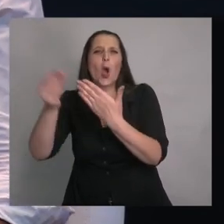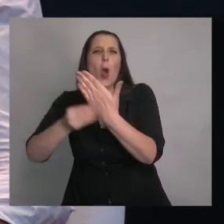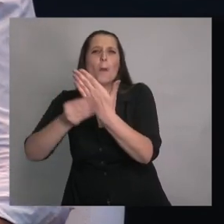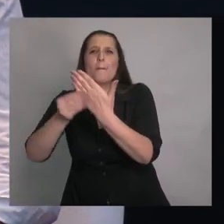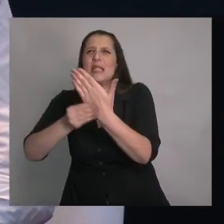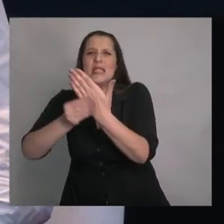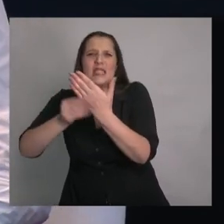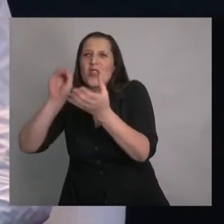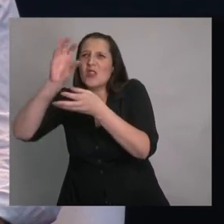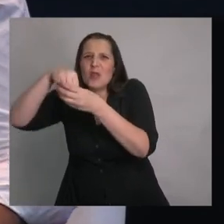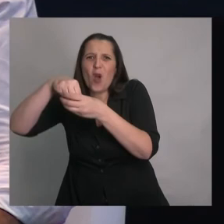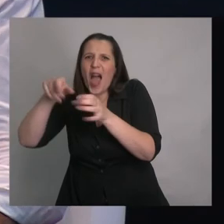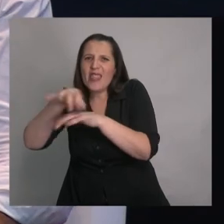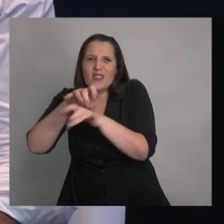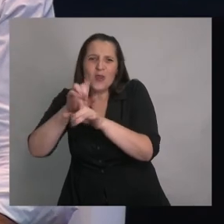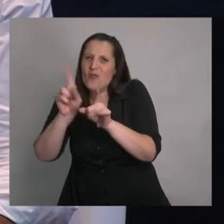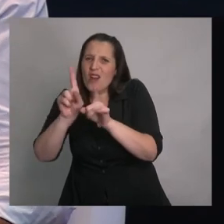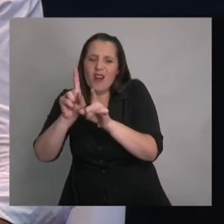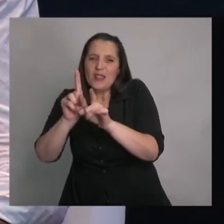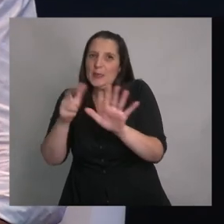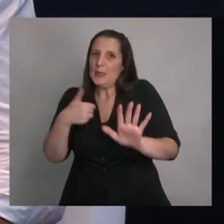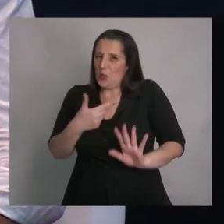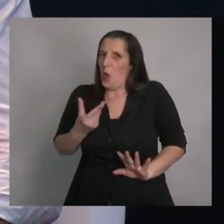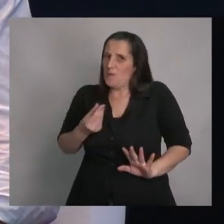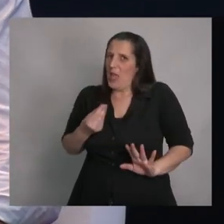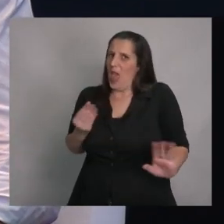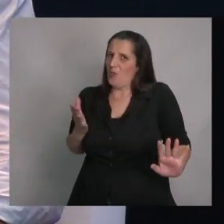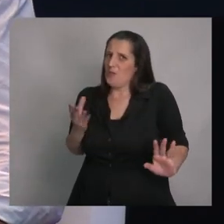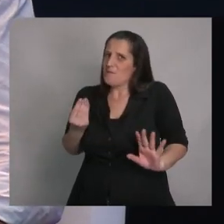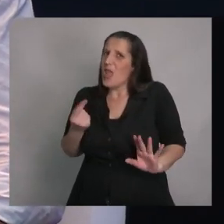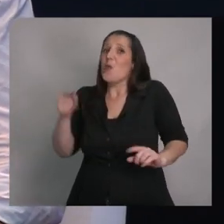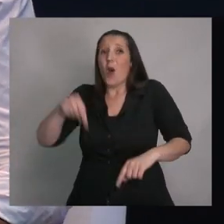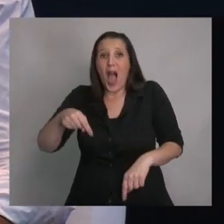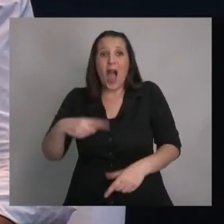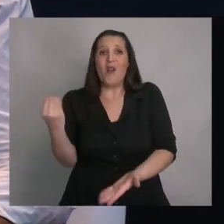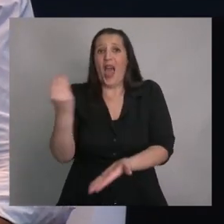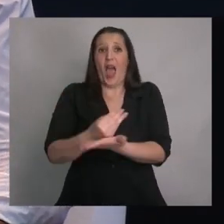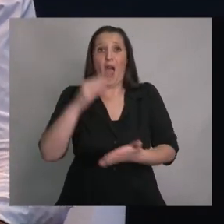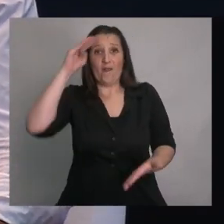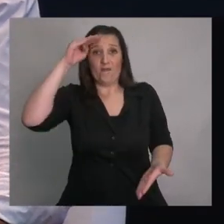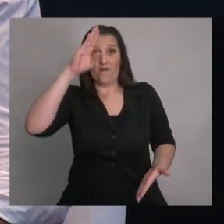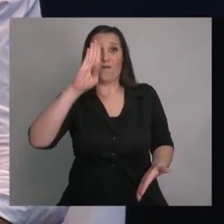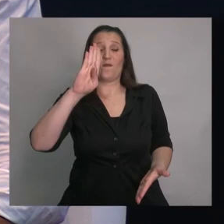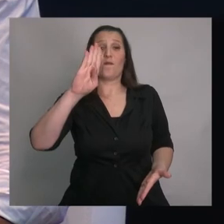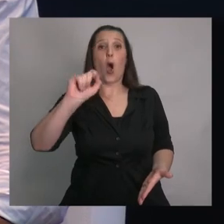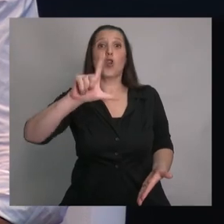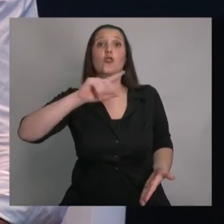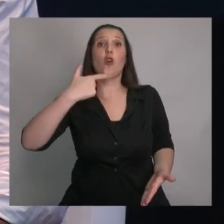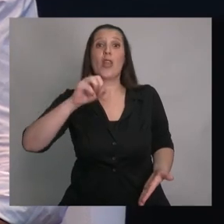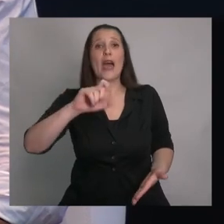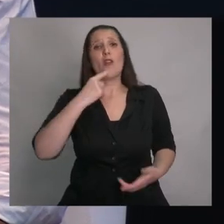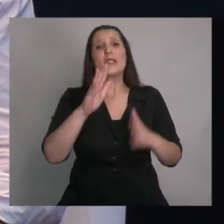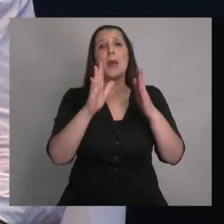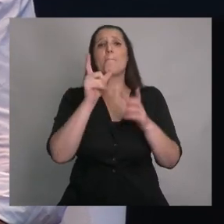adolfo alfredo es que convulsionaron la palabra paz sea solamente el